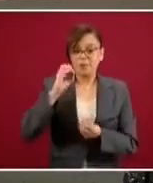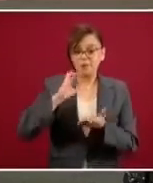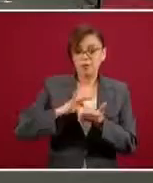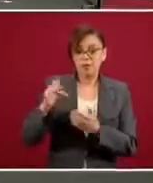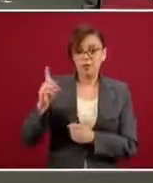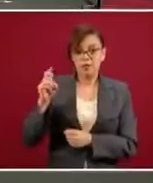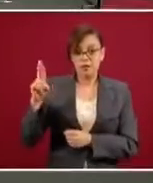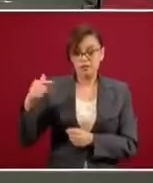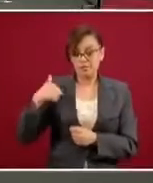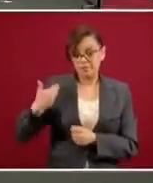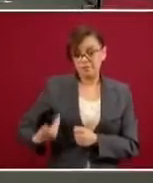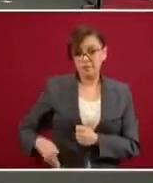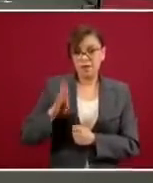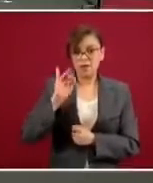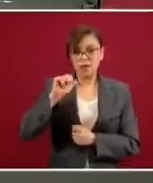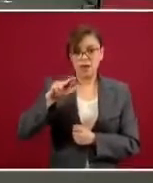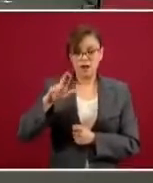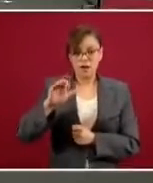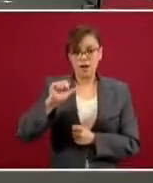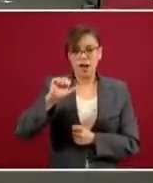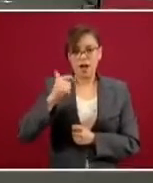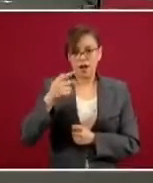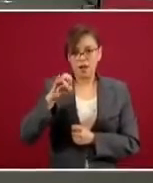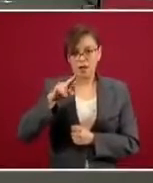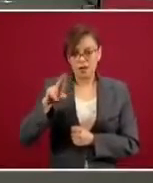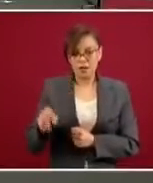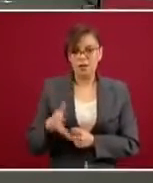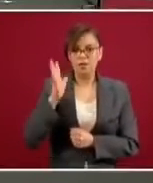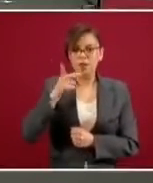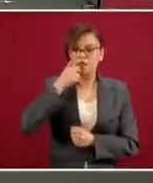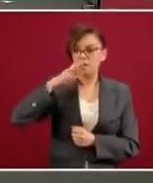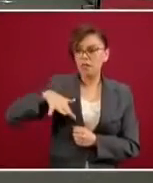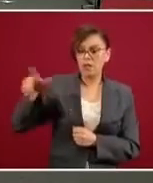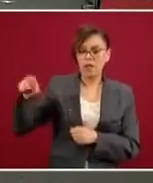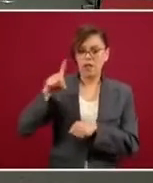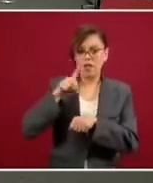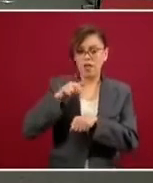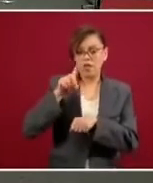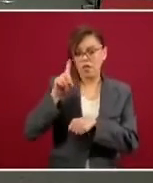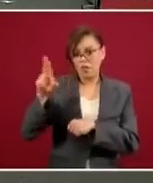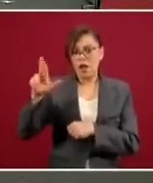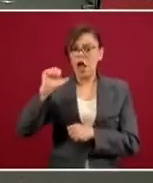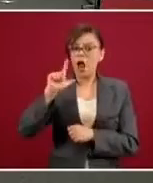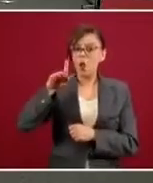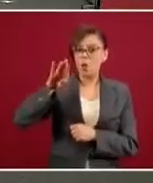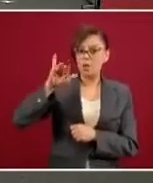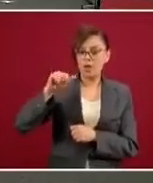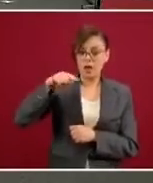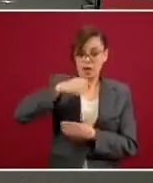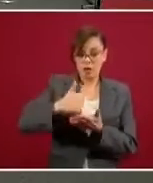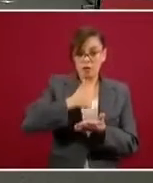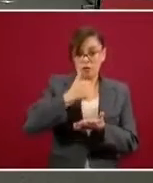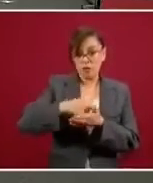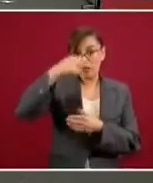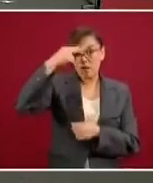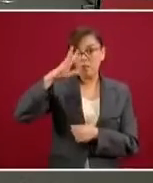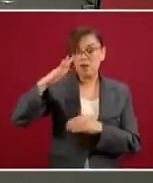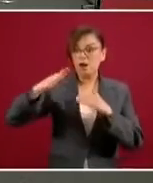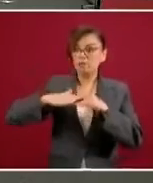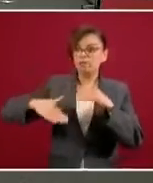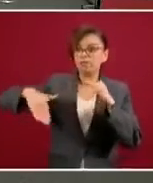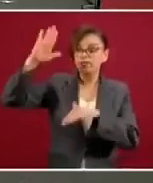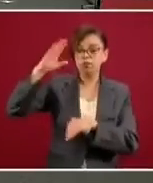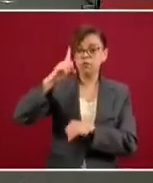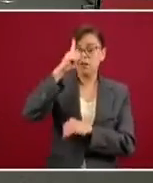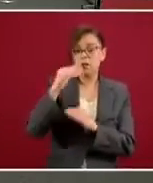Bianca Aguirre de Notimex TV. Bueno, pues ya lo dijo el doctor Alomía, ya la Ciudad de México superó los 1,000 casos